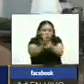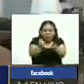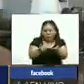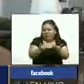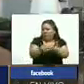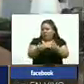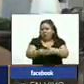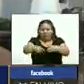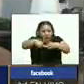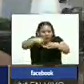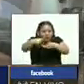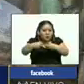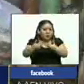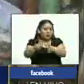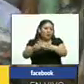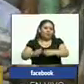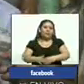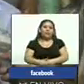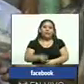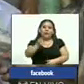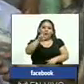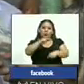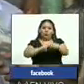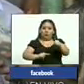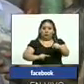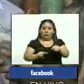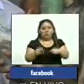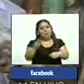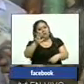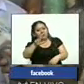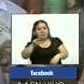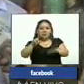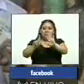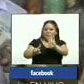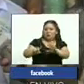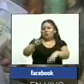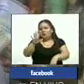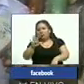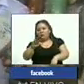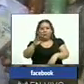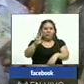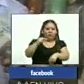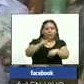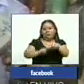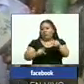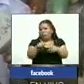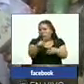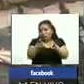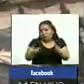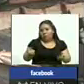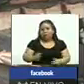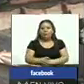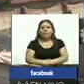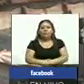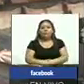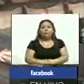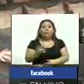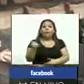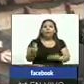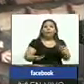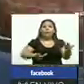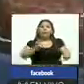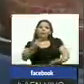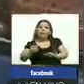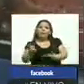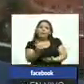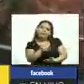toda variedad de cócteles y ceviches. $3. De 3, de 6, de 5, de 4, sí, lo que el cliente quiera. Los comerciantes del Puerto